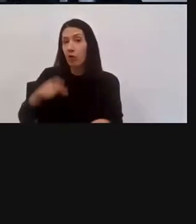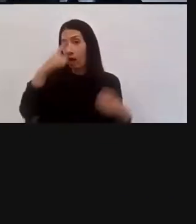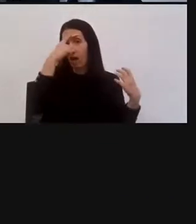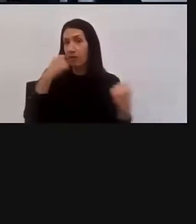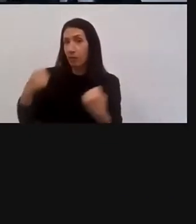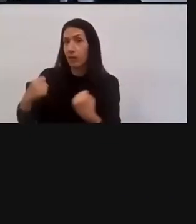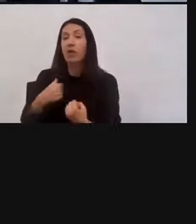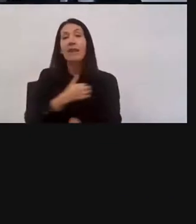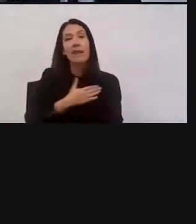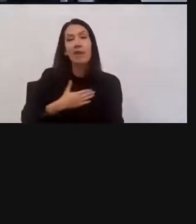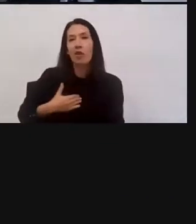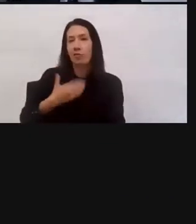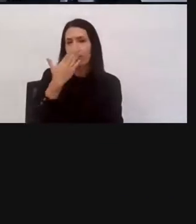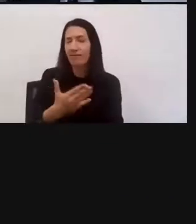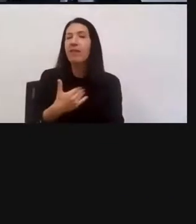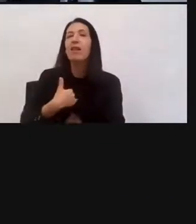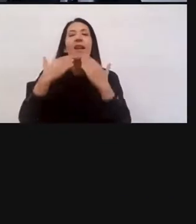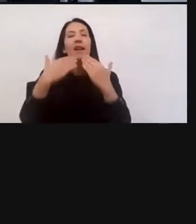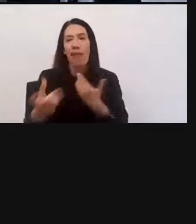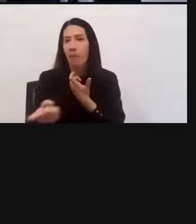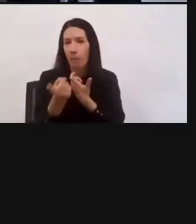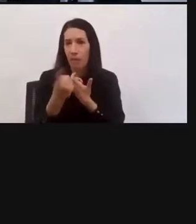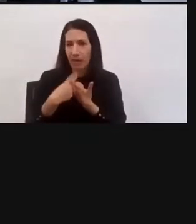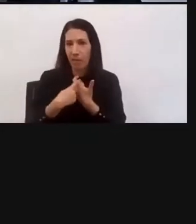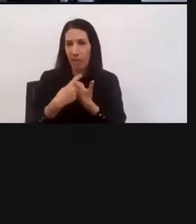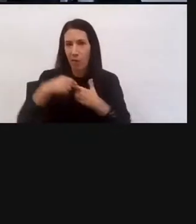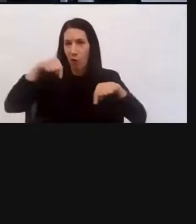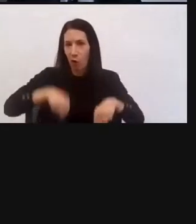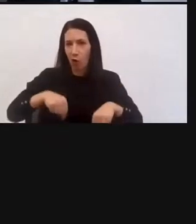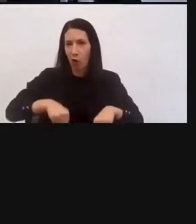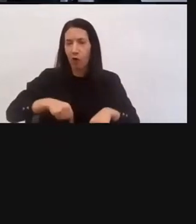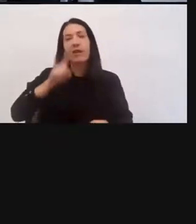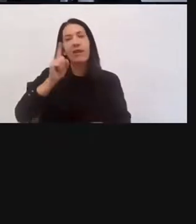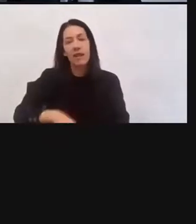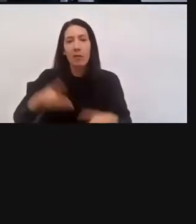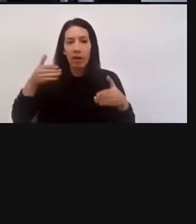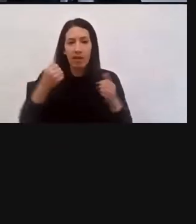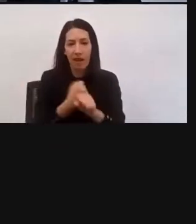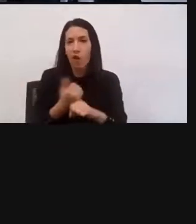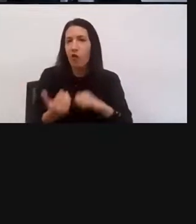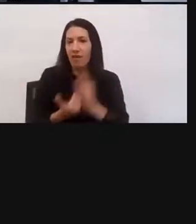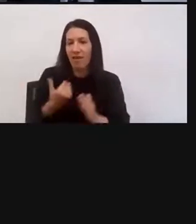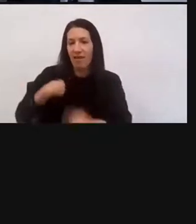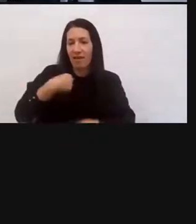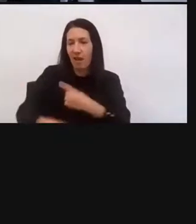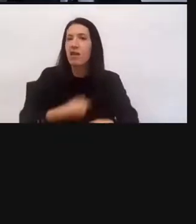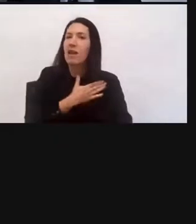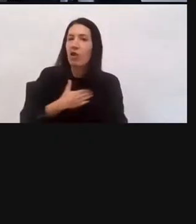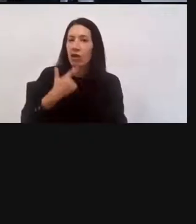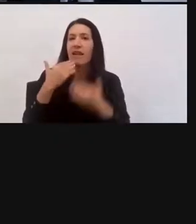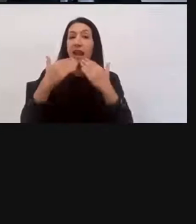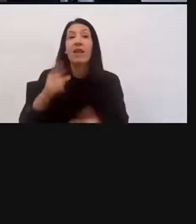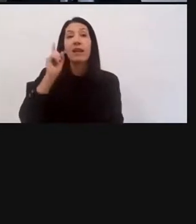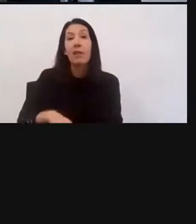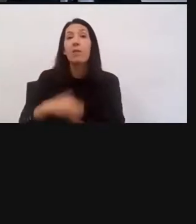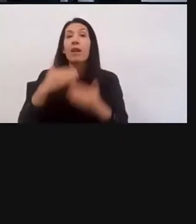que agradezco sinceramente y enormemente su participación y su dedicación diaria. Quiero agradecer también a todos y todas